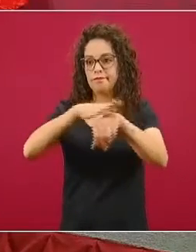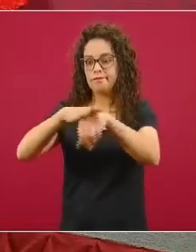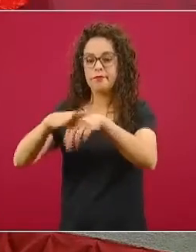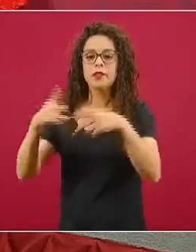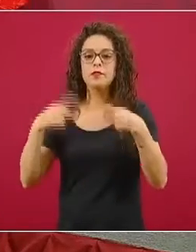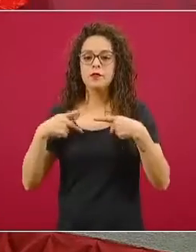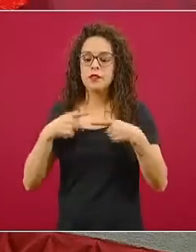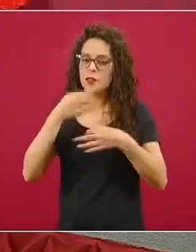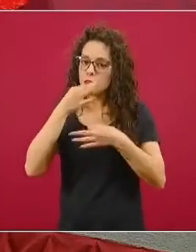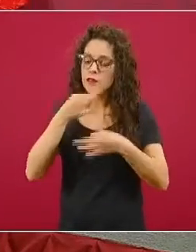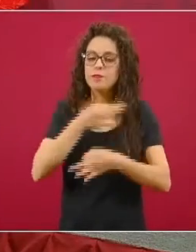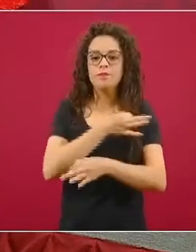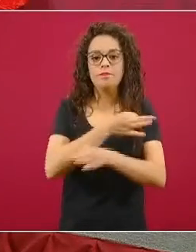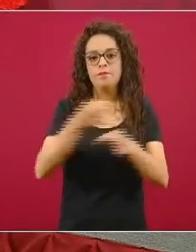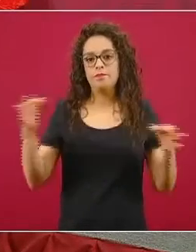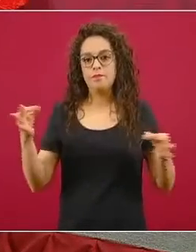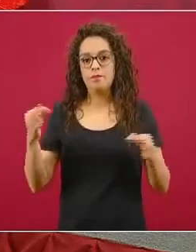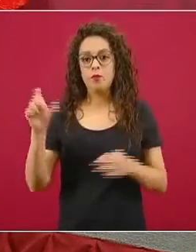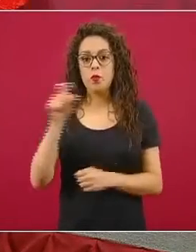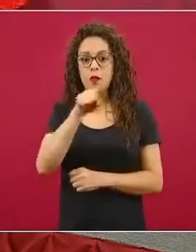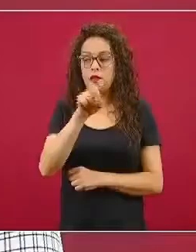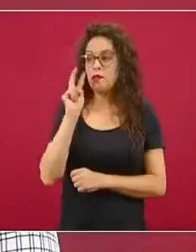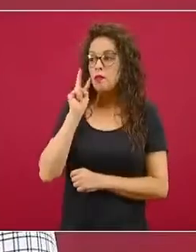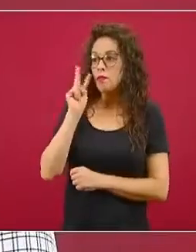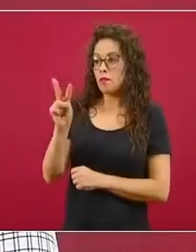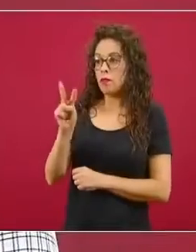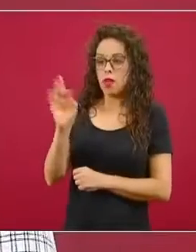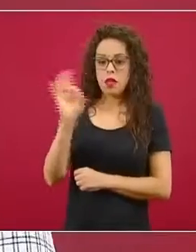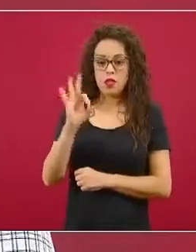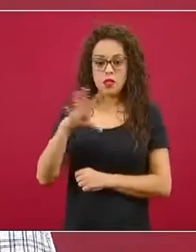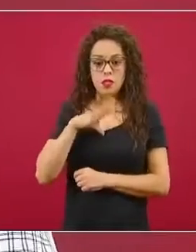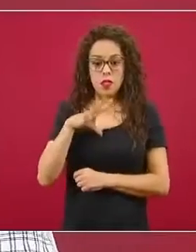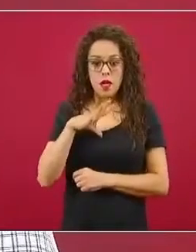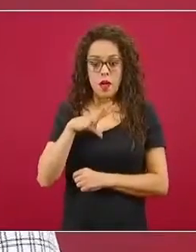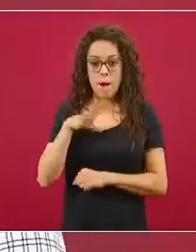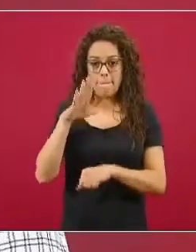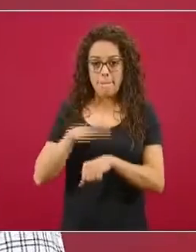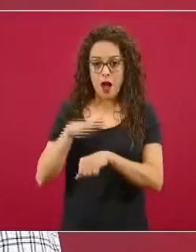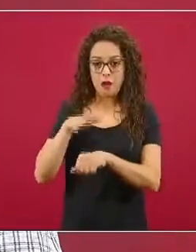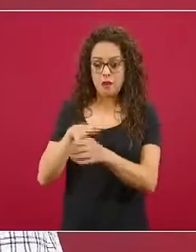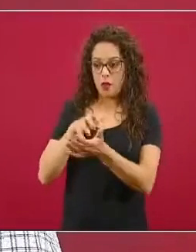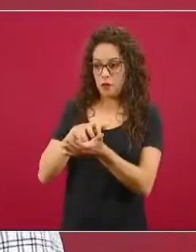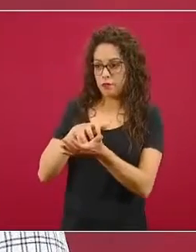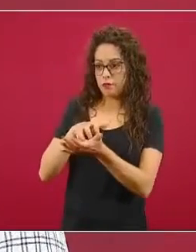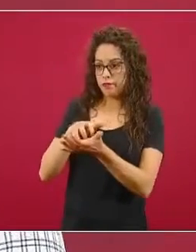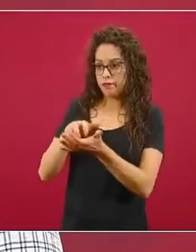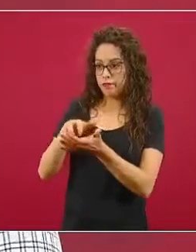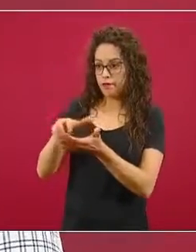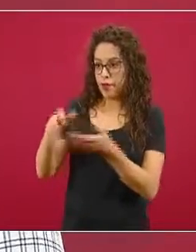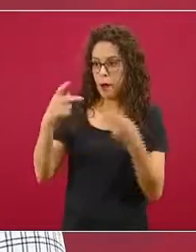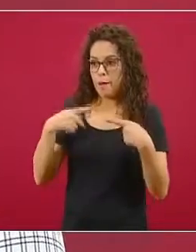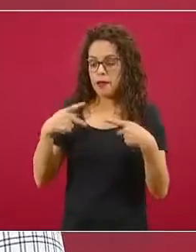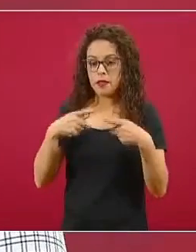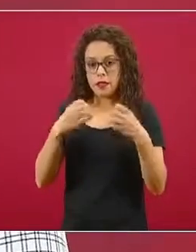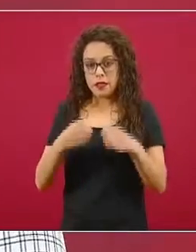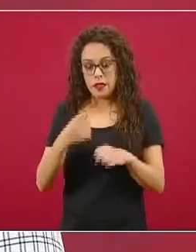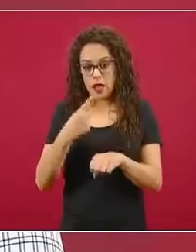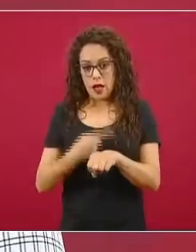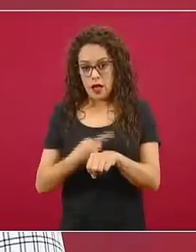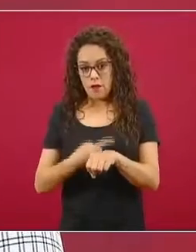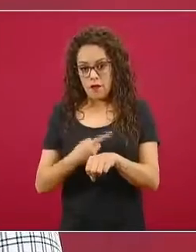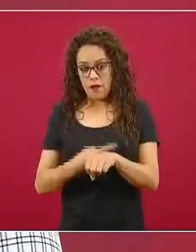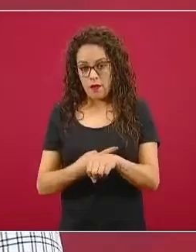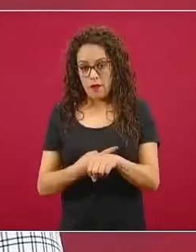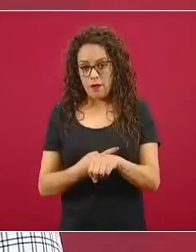la población. Cuando nosotros vemos un incremento en la cantidad de casos, es decir, de personas que enfermaron y fueron